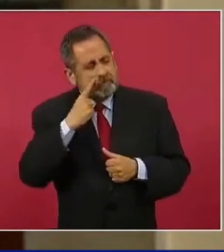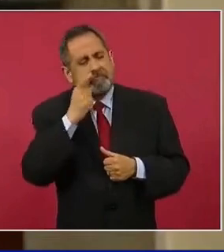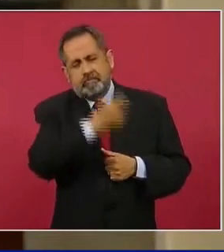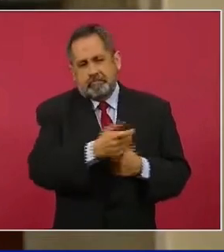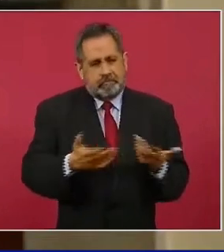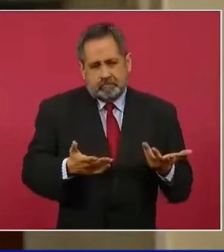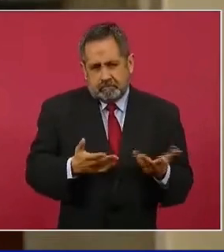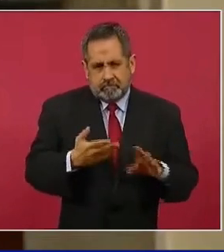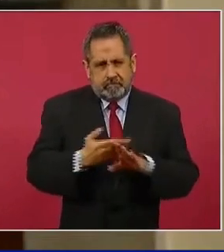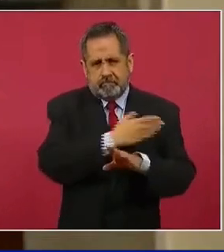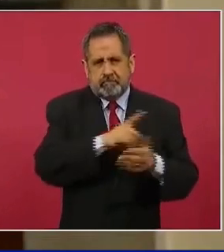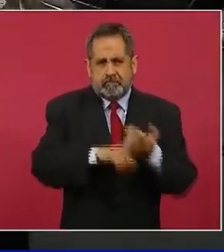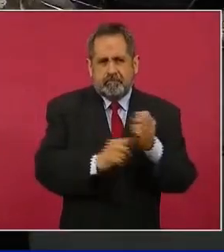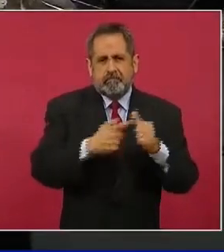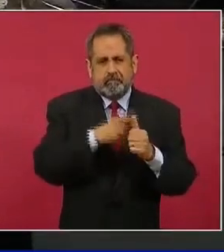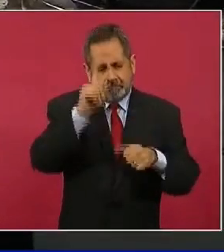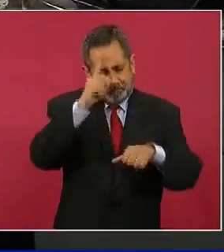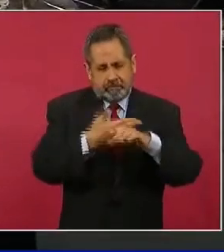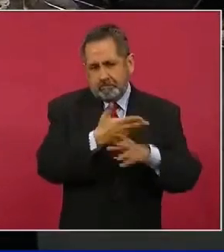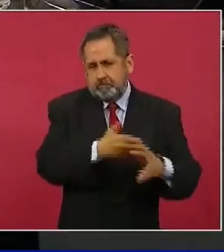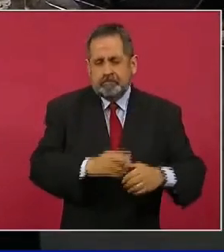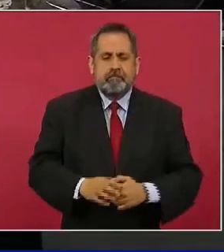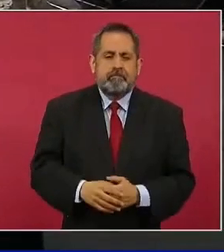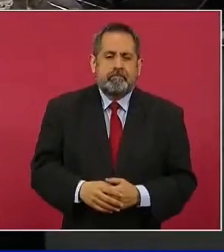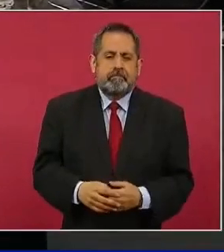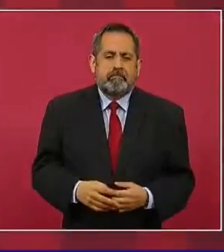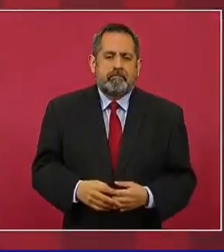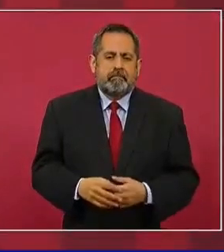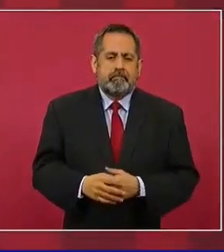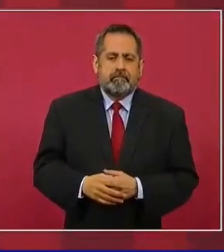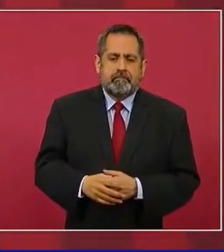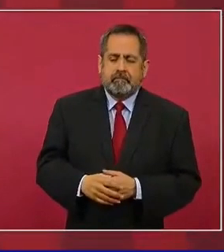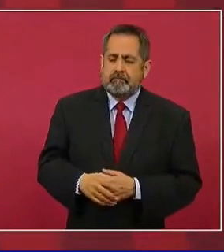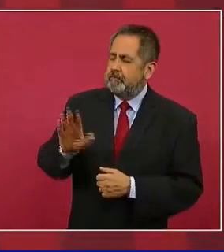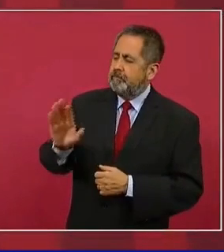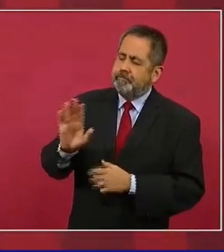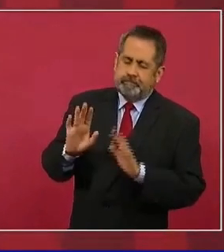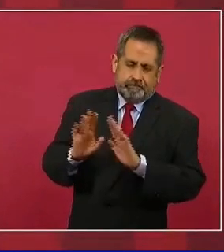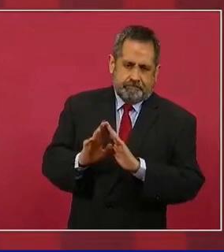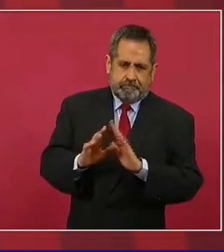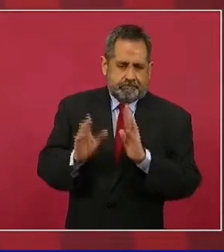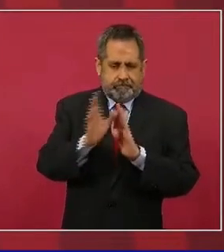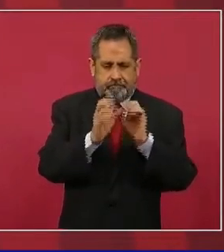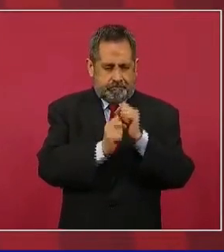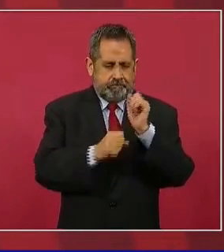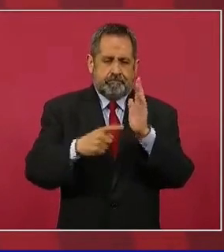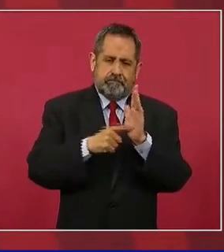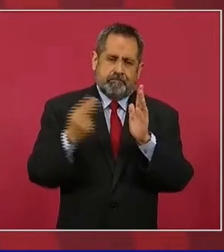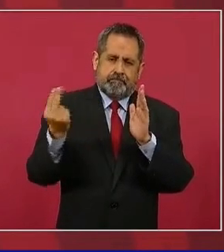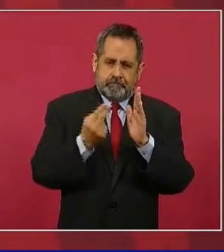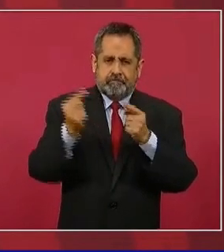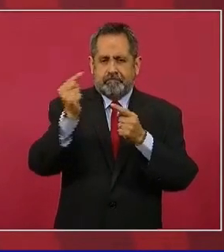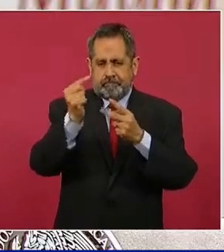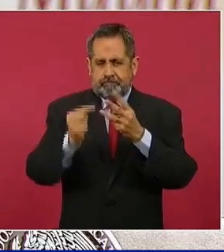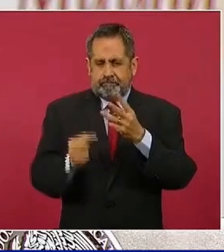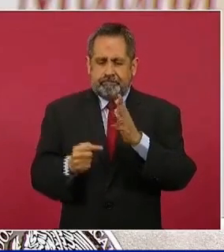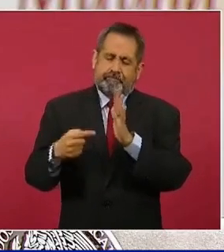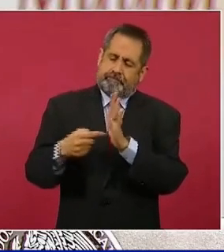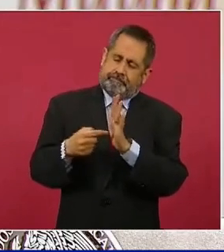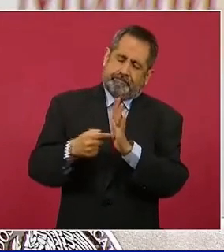todo el consejero presidente? Bueno, hay disposiciones constitucionales, hay requisitos